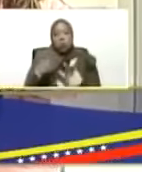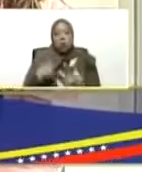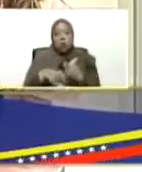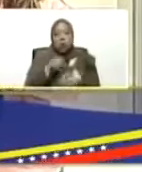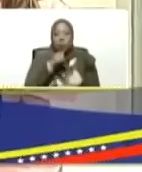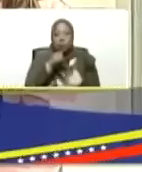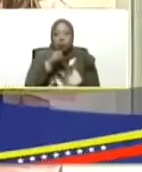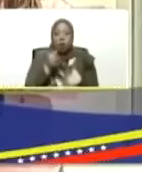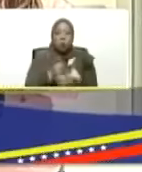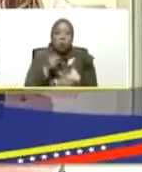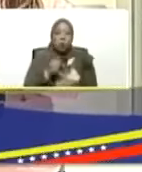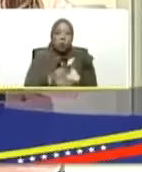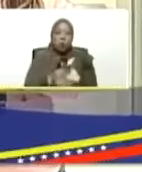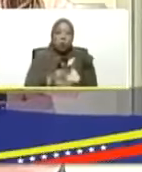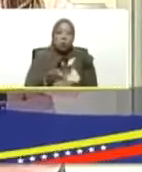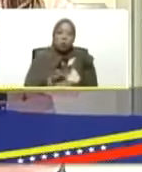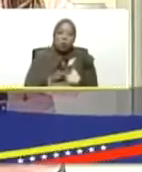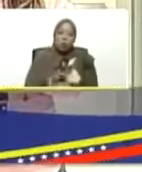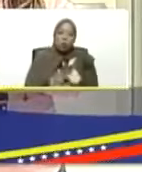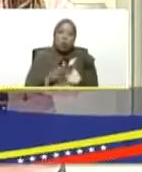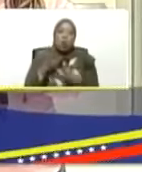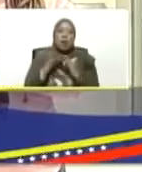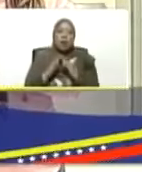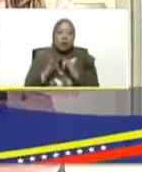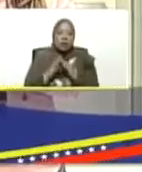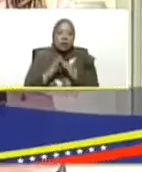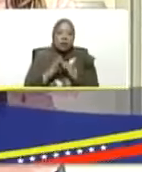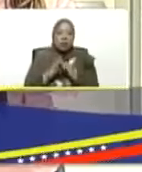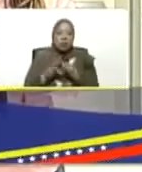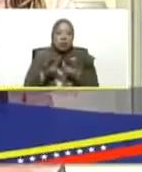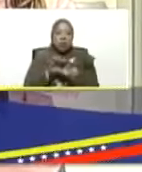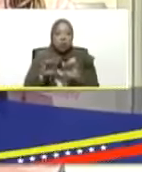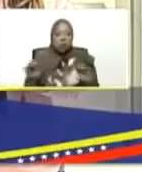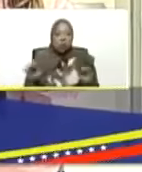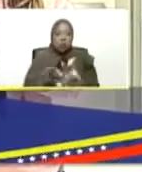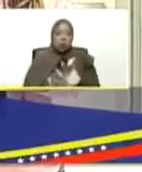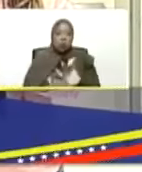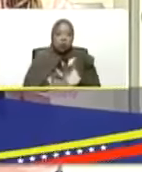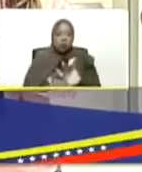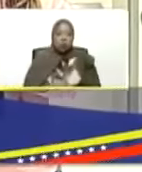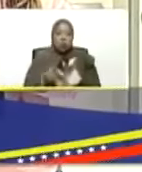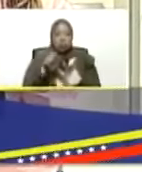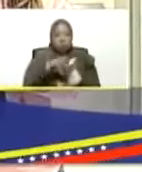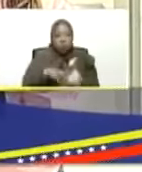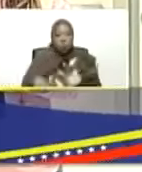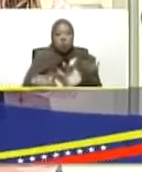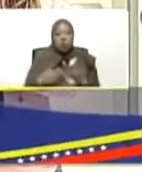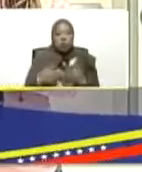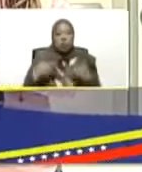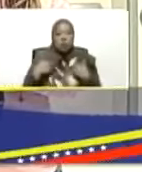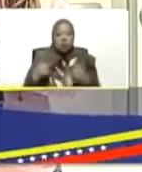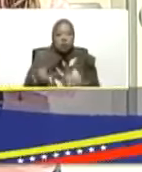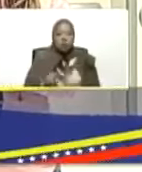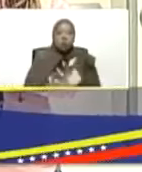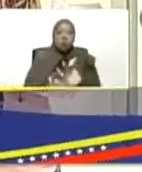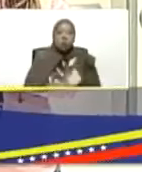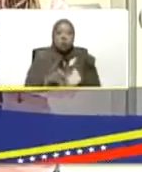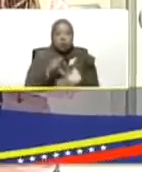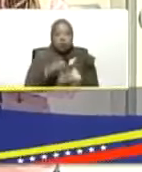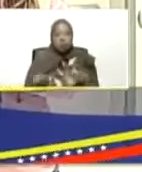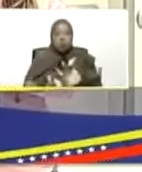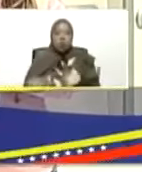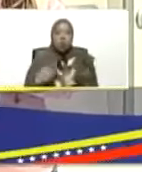riqueza, invirtiendo en vivienda, educación pública, salud